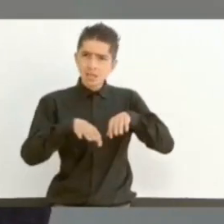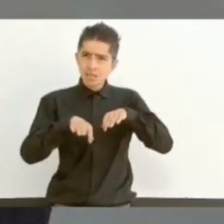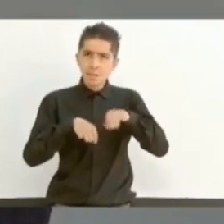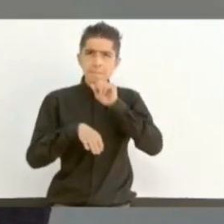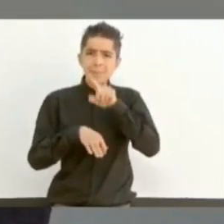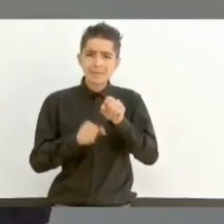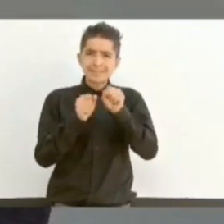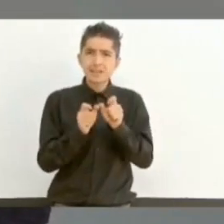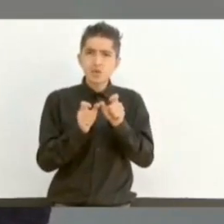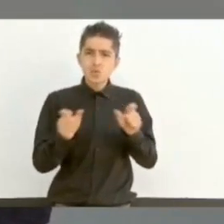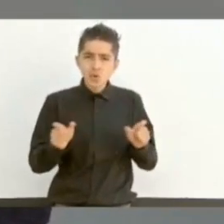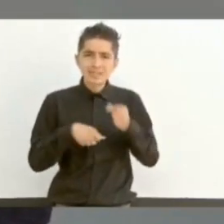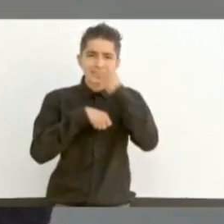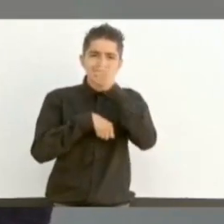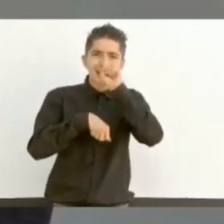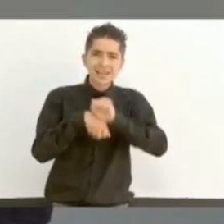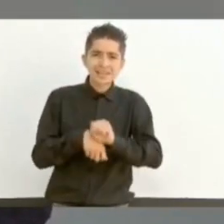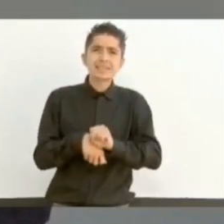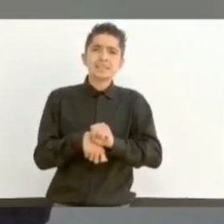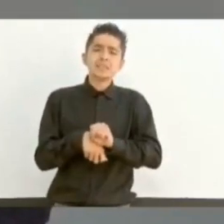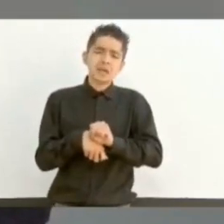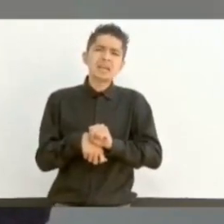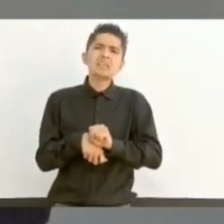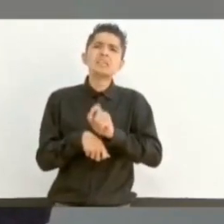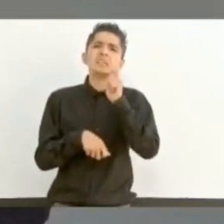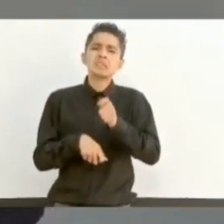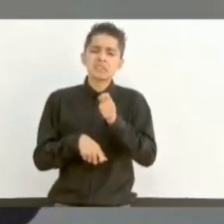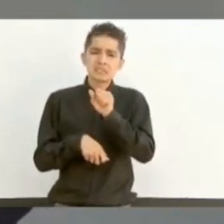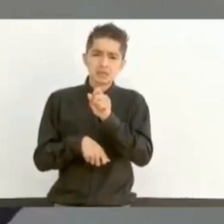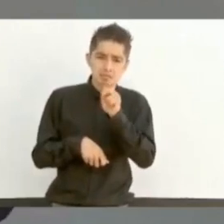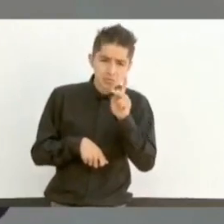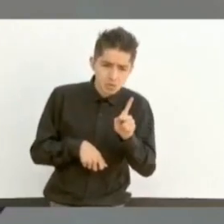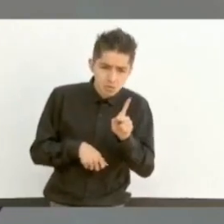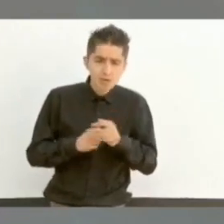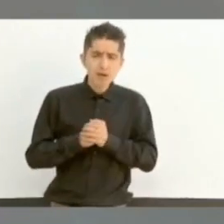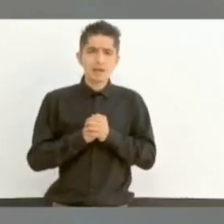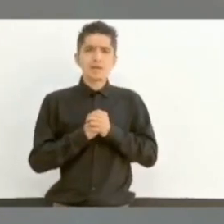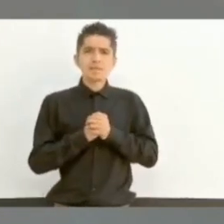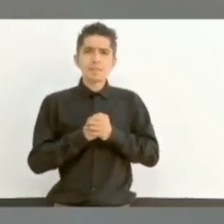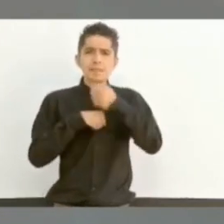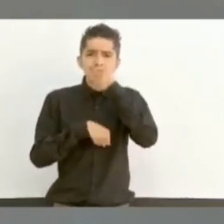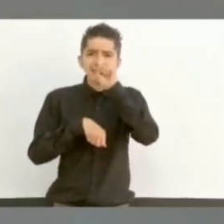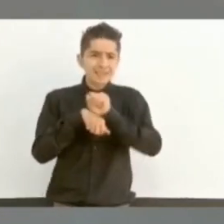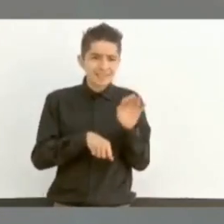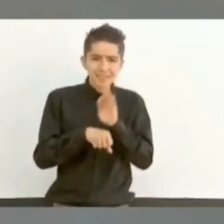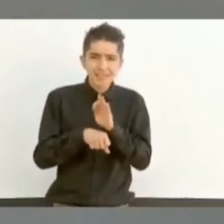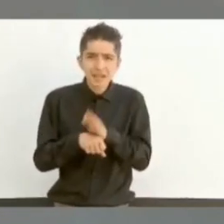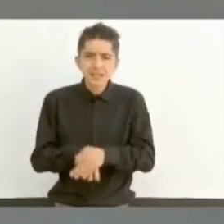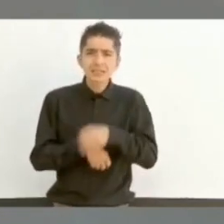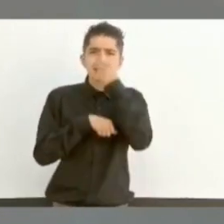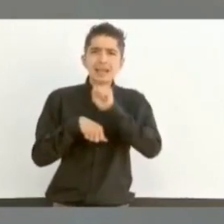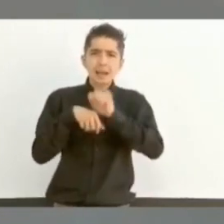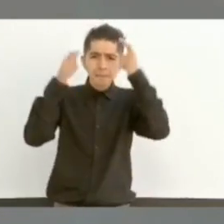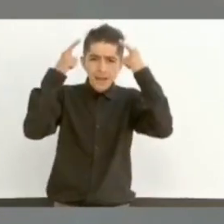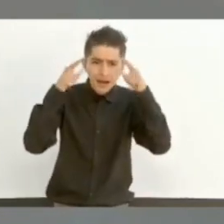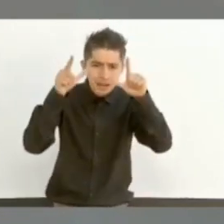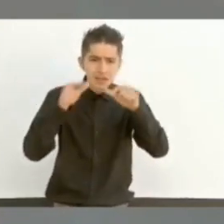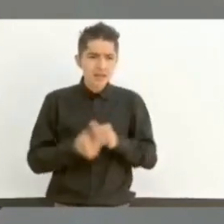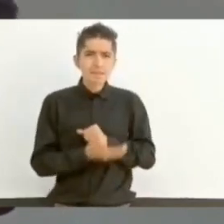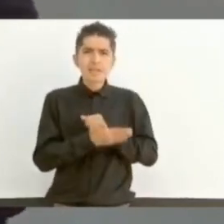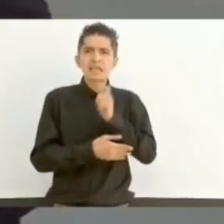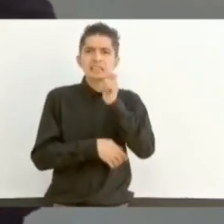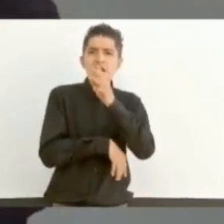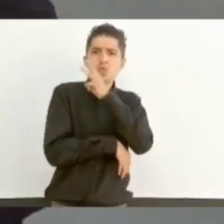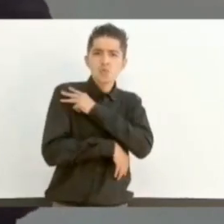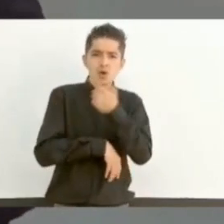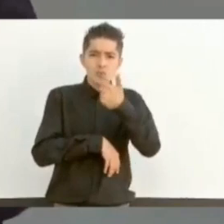Seguridad, la secretaria de Seguridad Pública, el secretario de la Defensa, el secretario de Marina, el